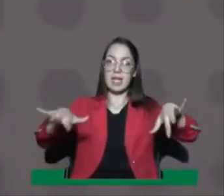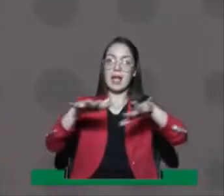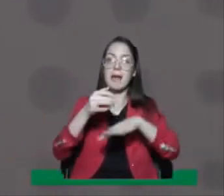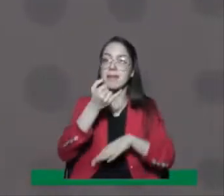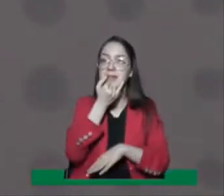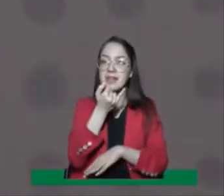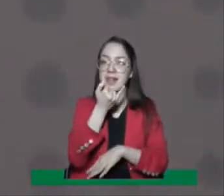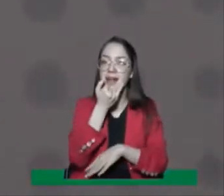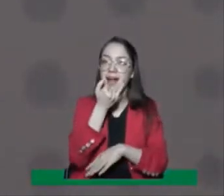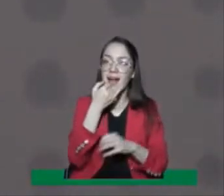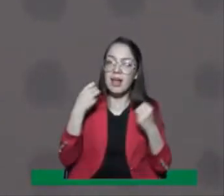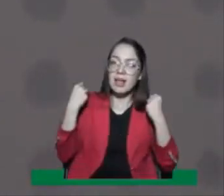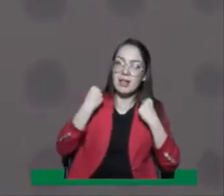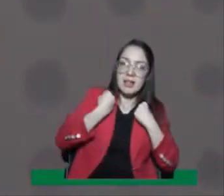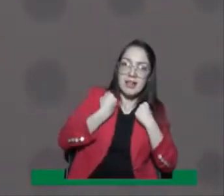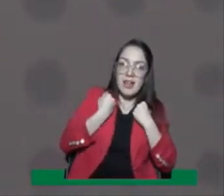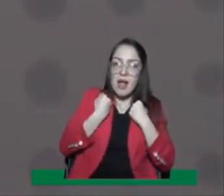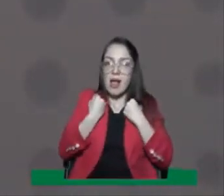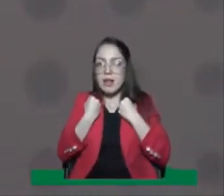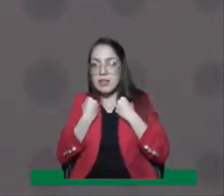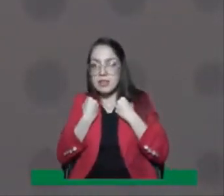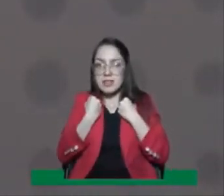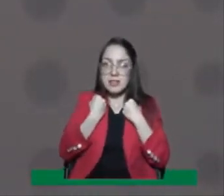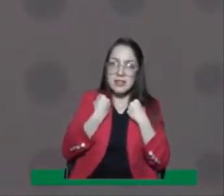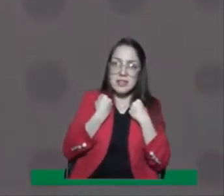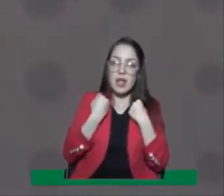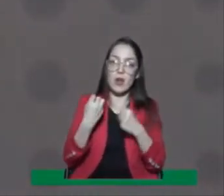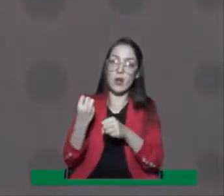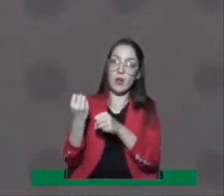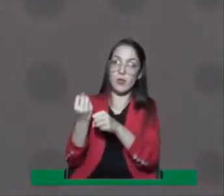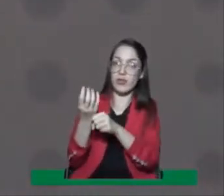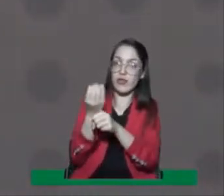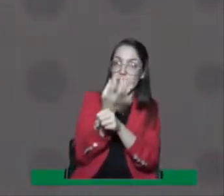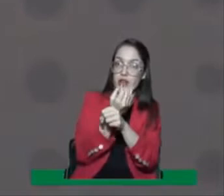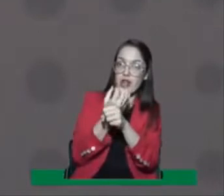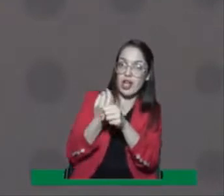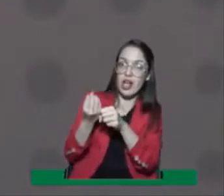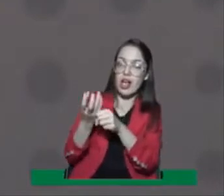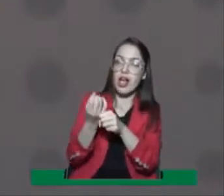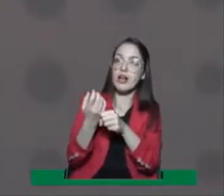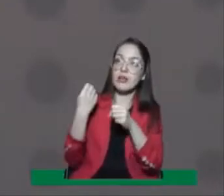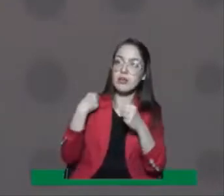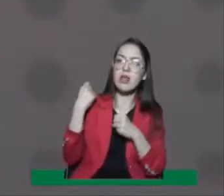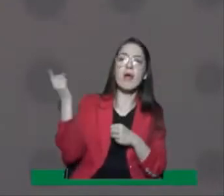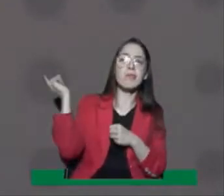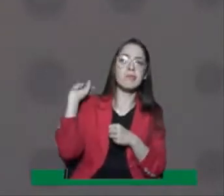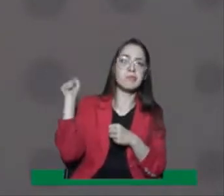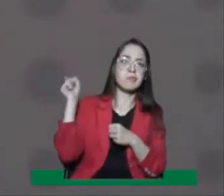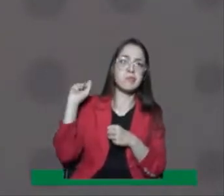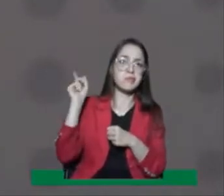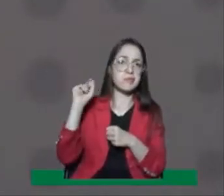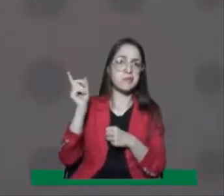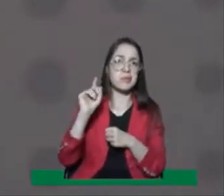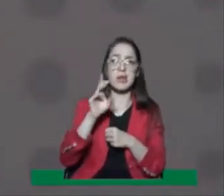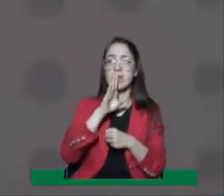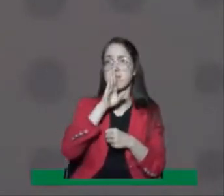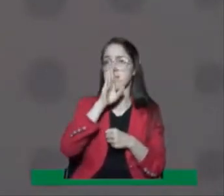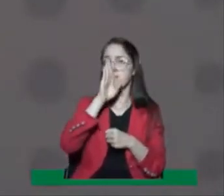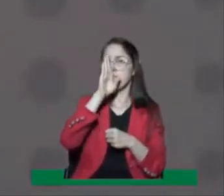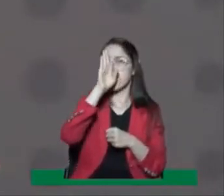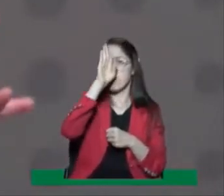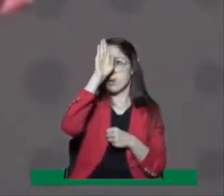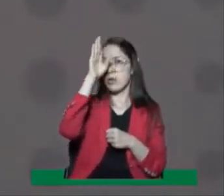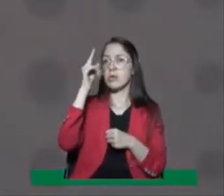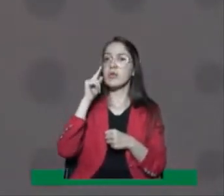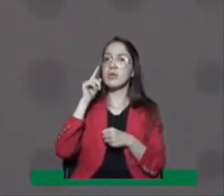es que la comunidad desde tradicionalmente desde hace muchos años viene practicando lo que es la